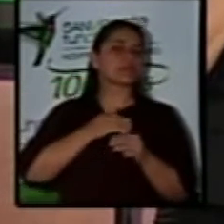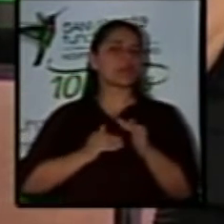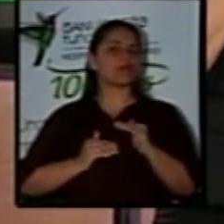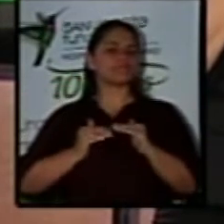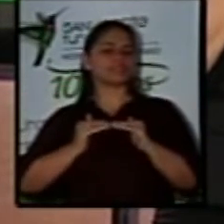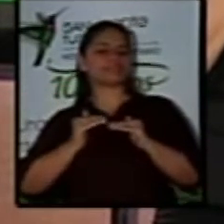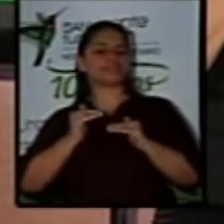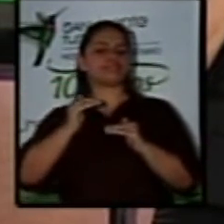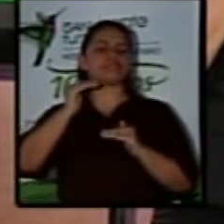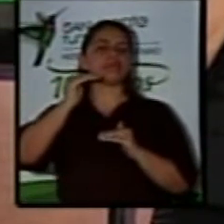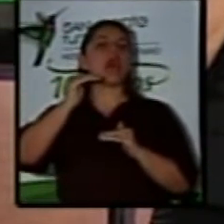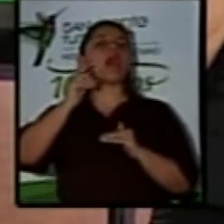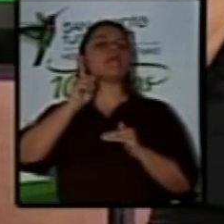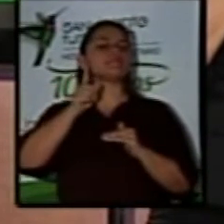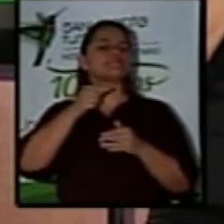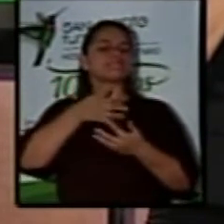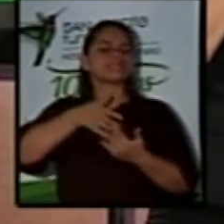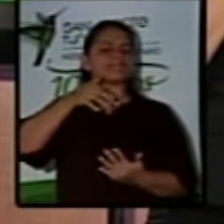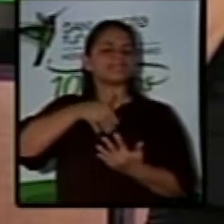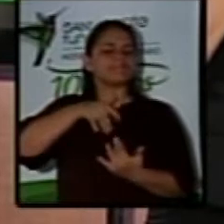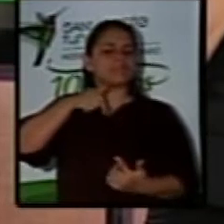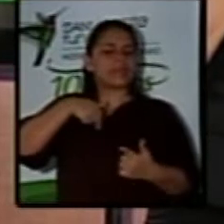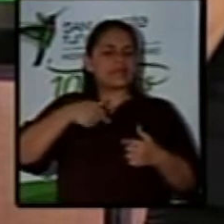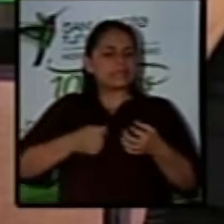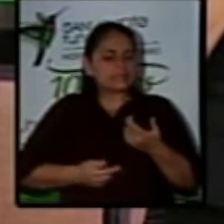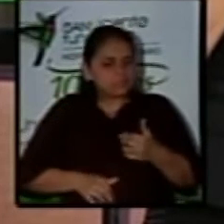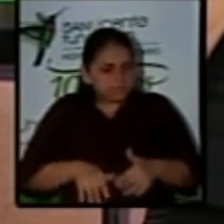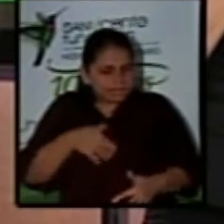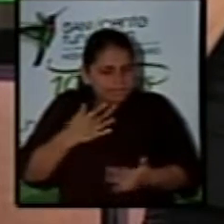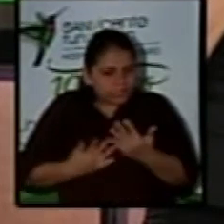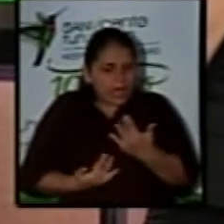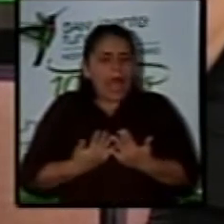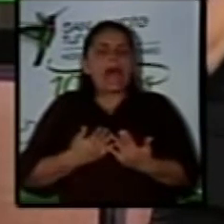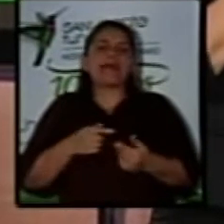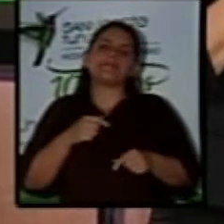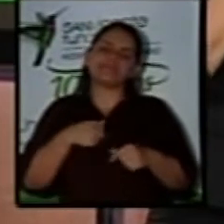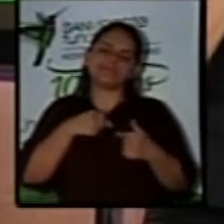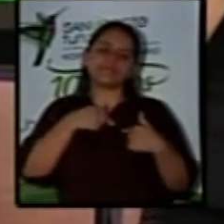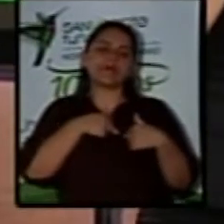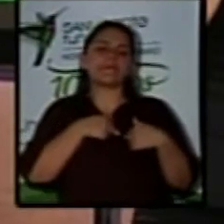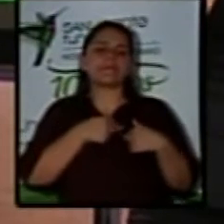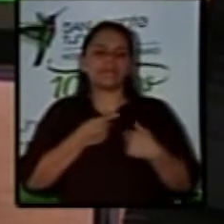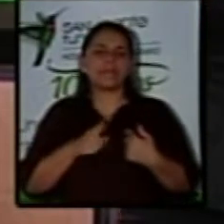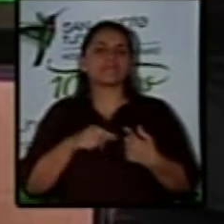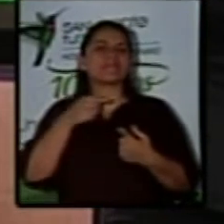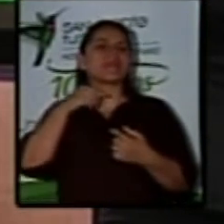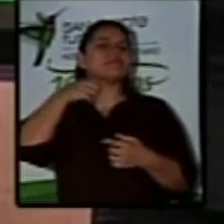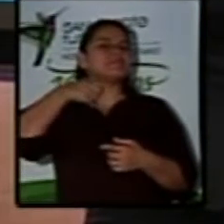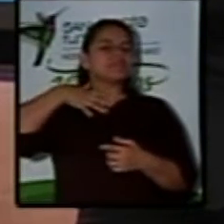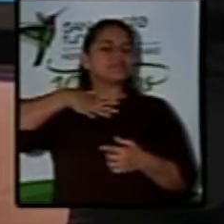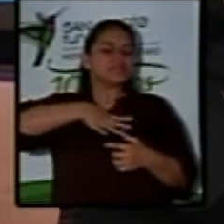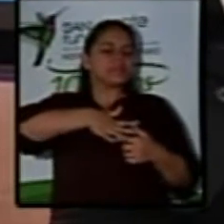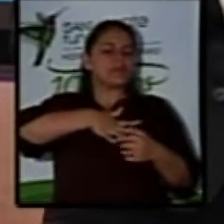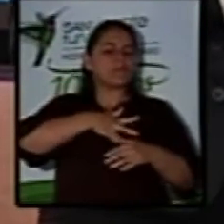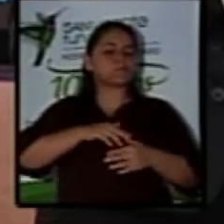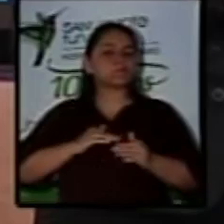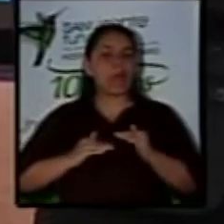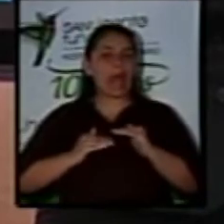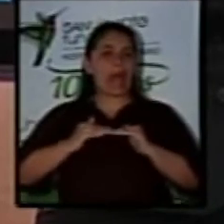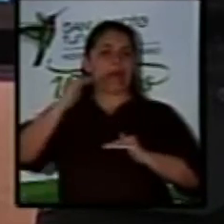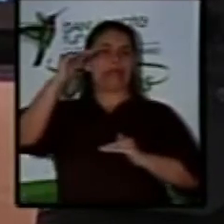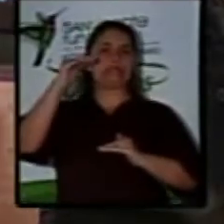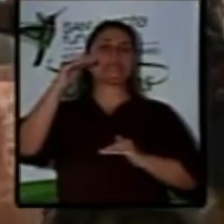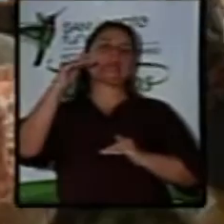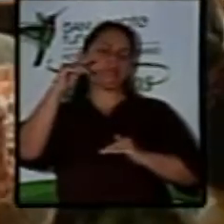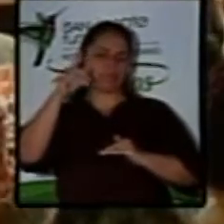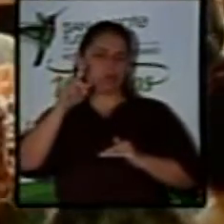porque esto puede alterar los iones de la sangre, principalmente el sodio. Fuera de eso, por la acumulación de líquidos que se produce en el